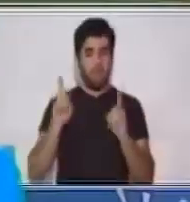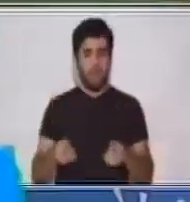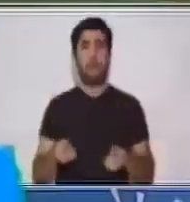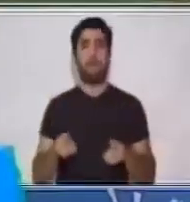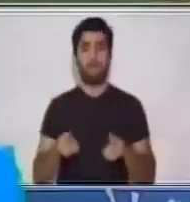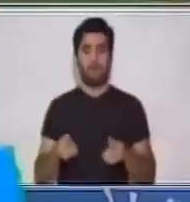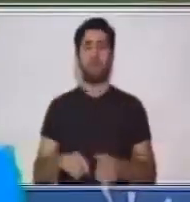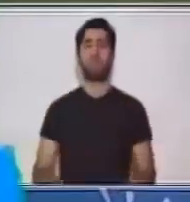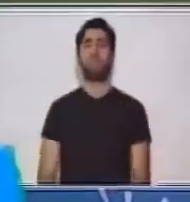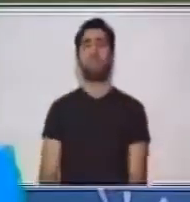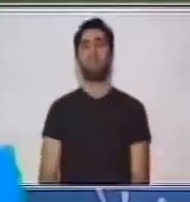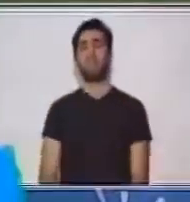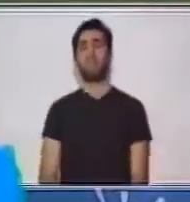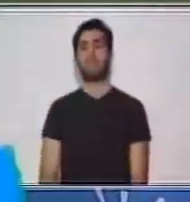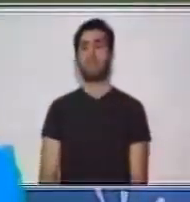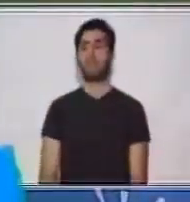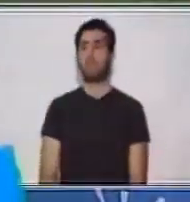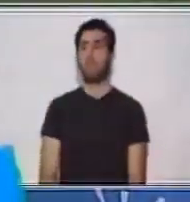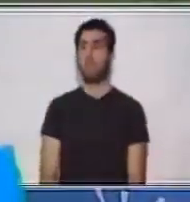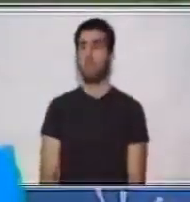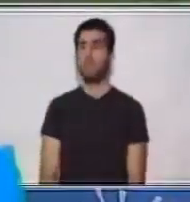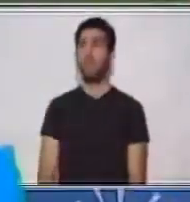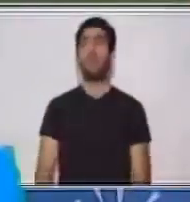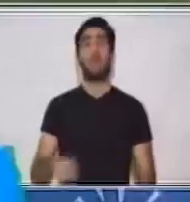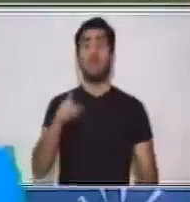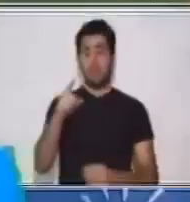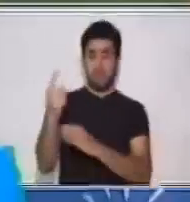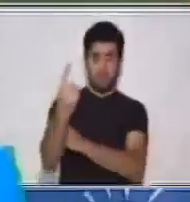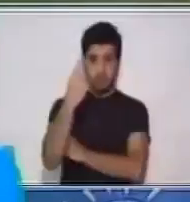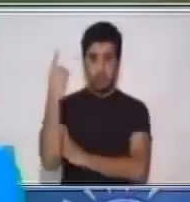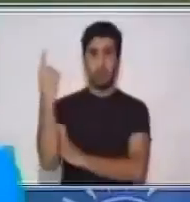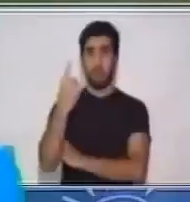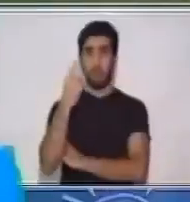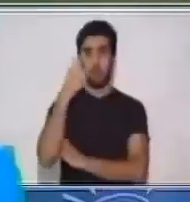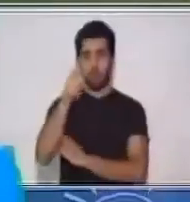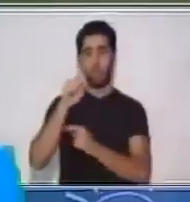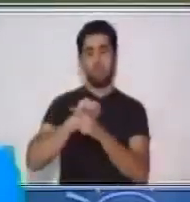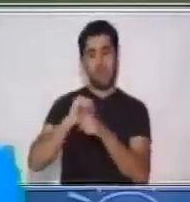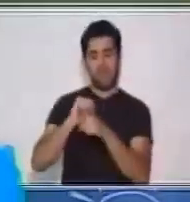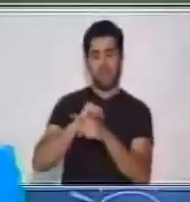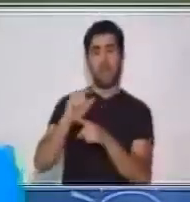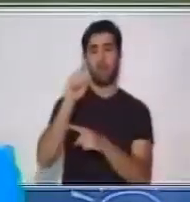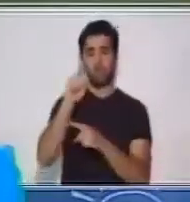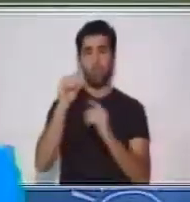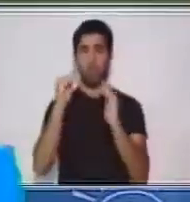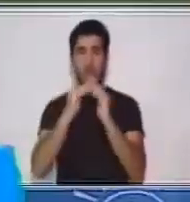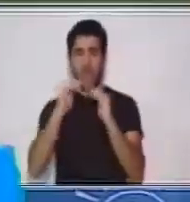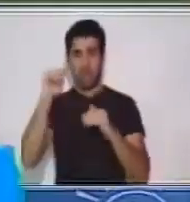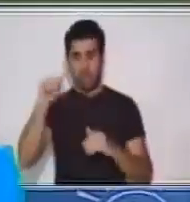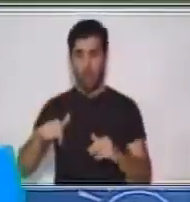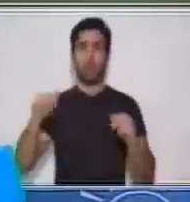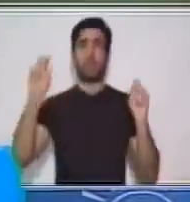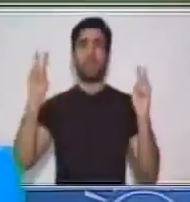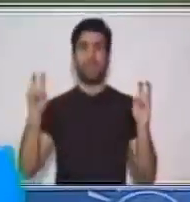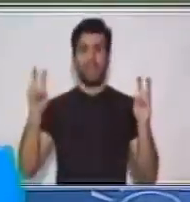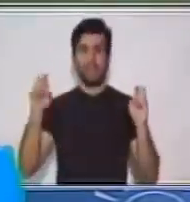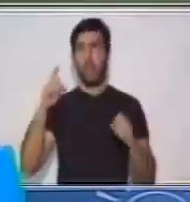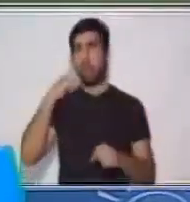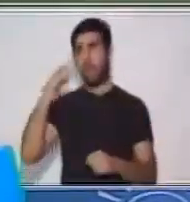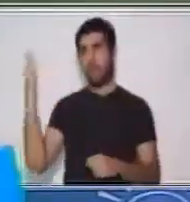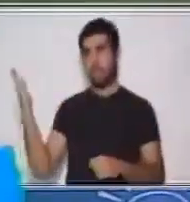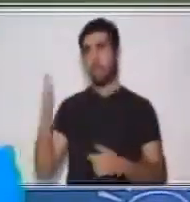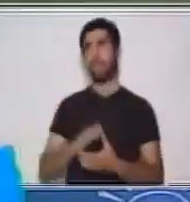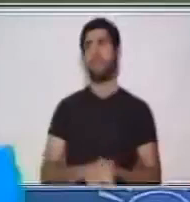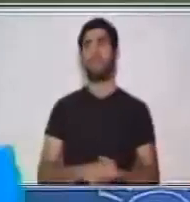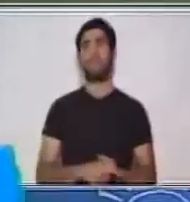muy exactas. Es muy importante que practiques con el adulto que está en casa, lo aprendido en el programa, y